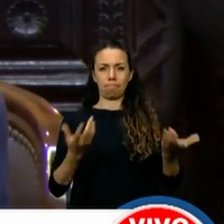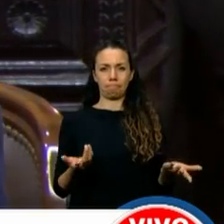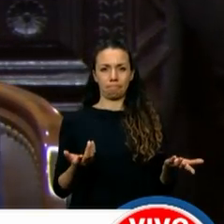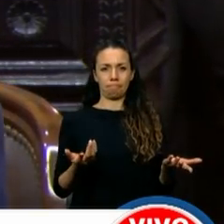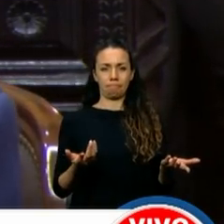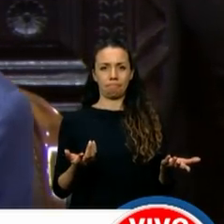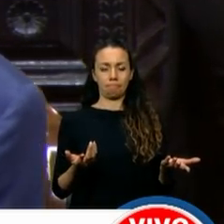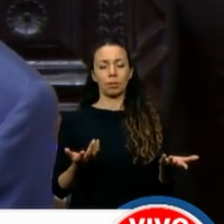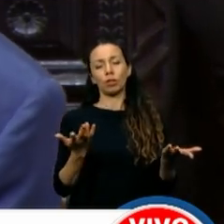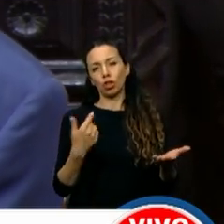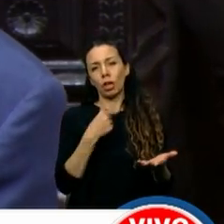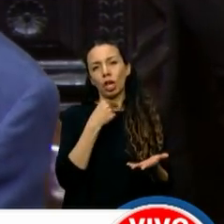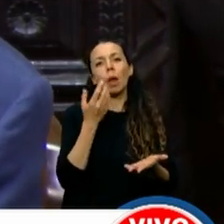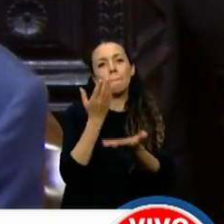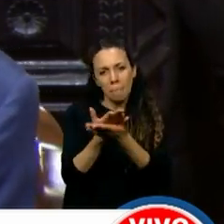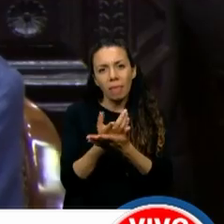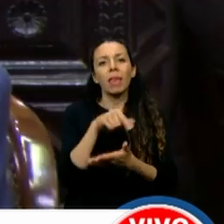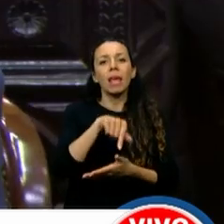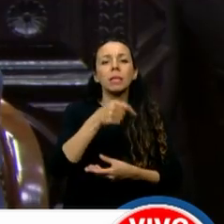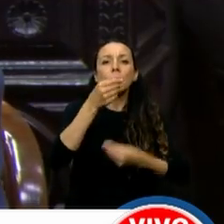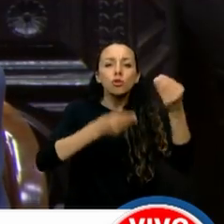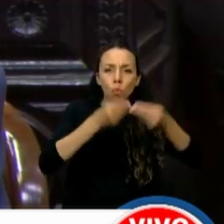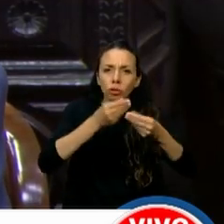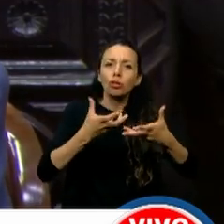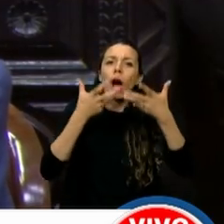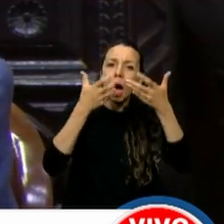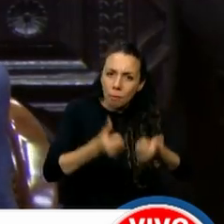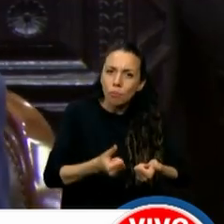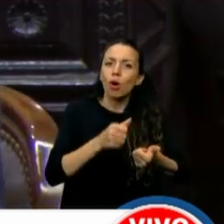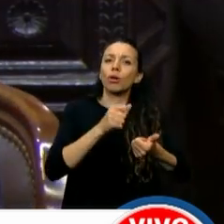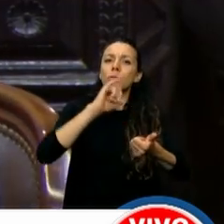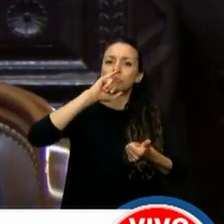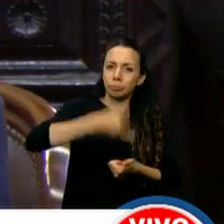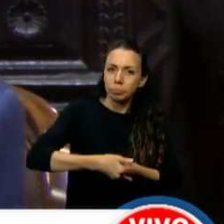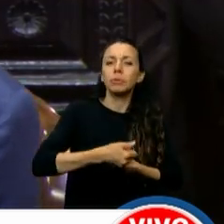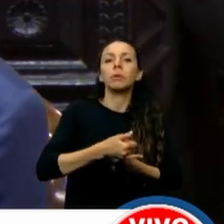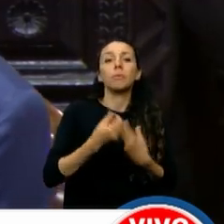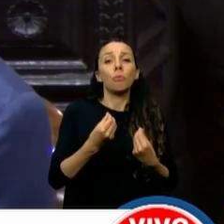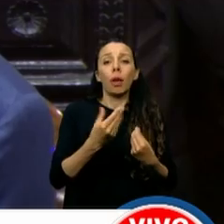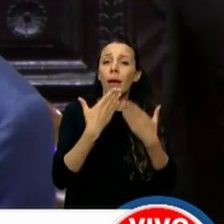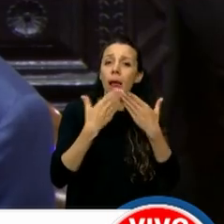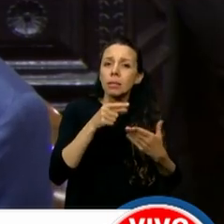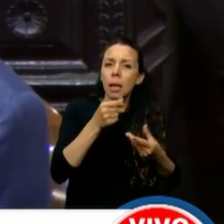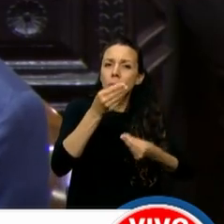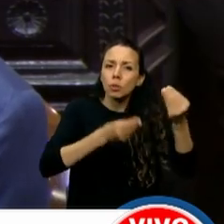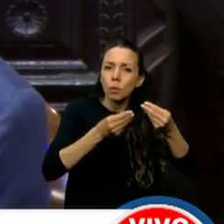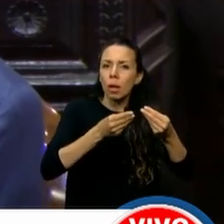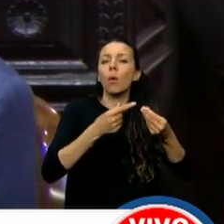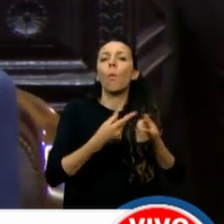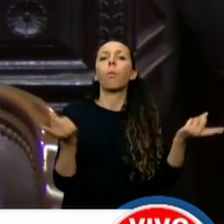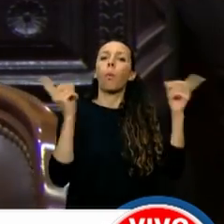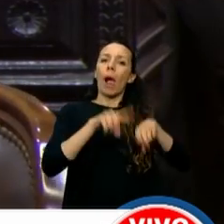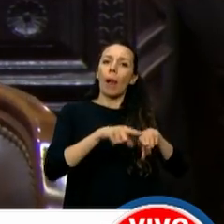que apoyen este presupuesto porque dentro de este presupuesto estamos restableciendo esas asignaciones específicas